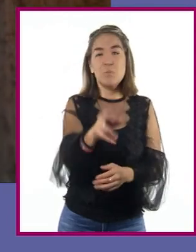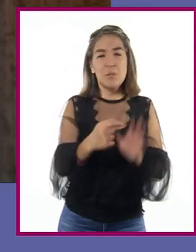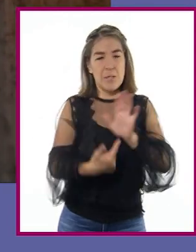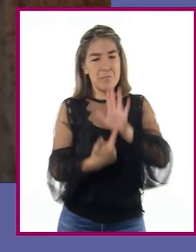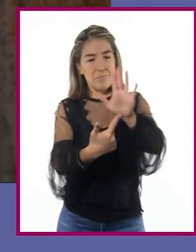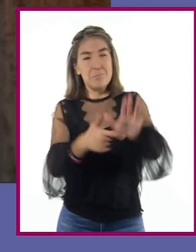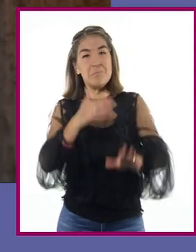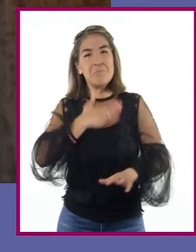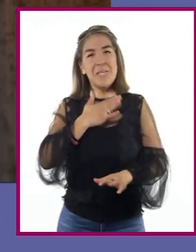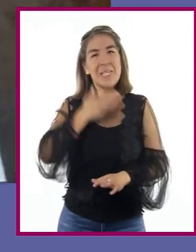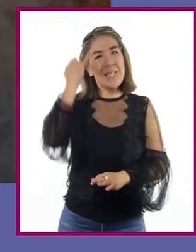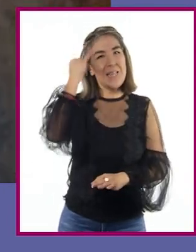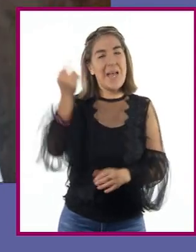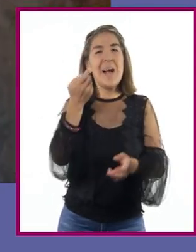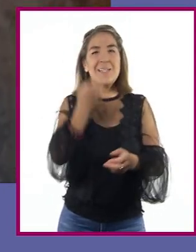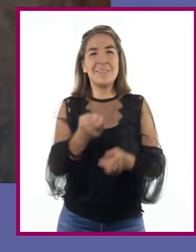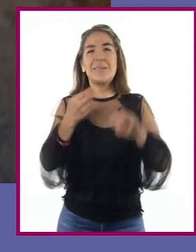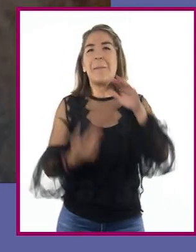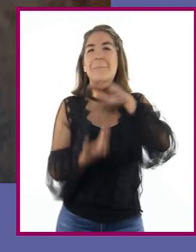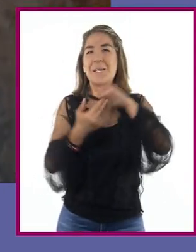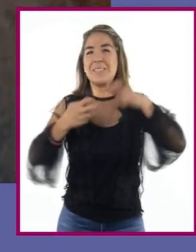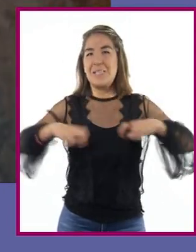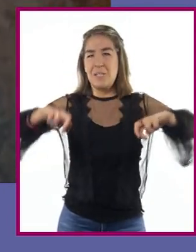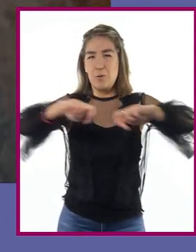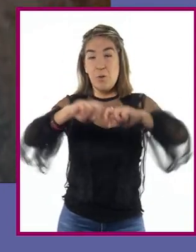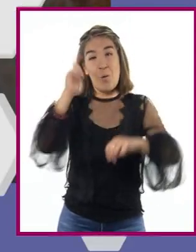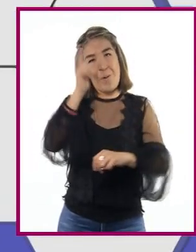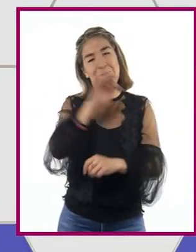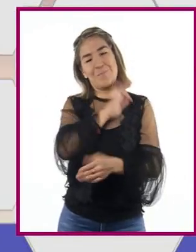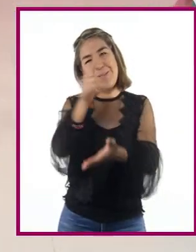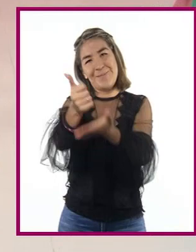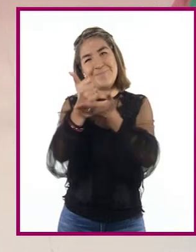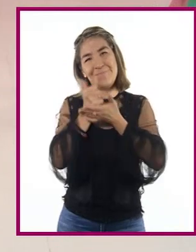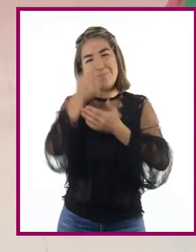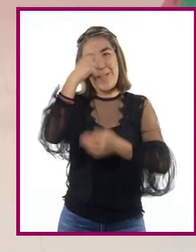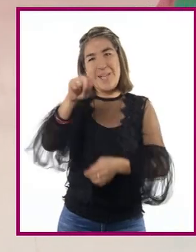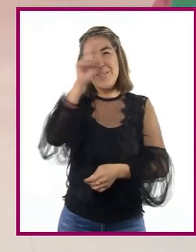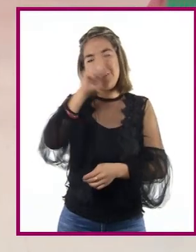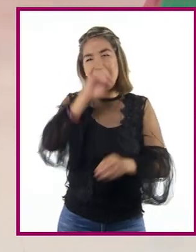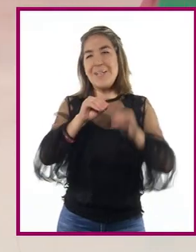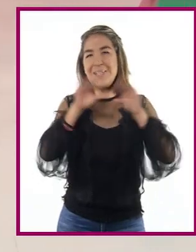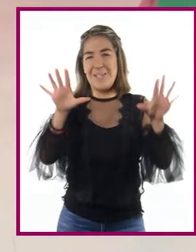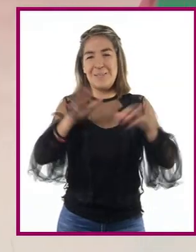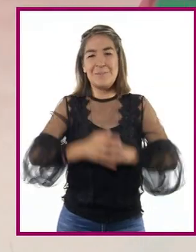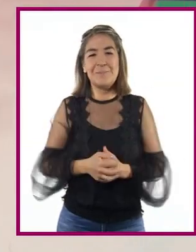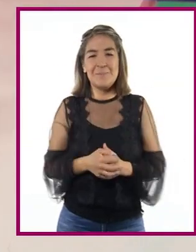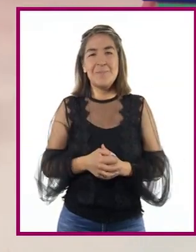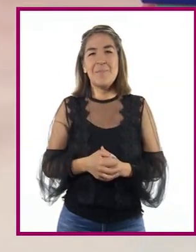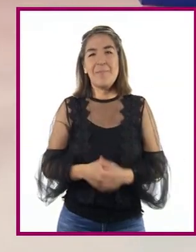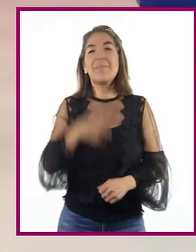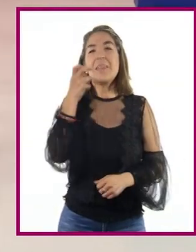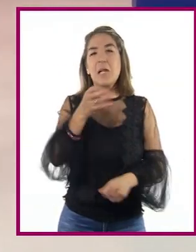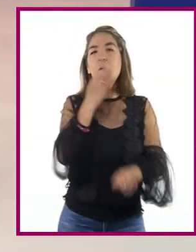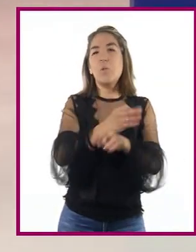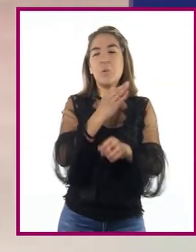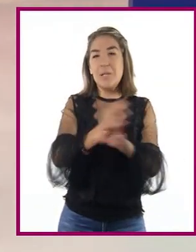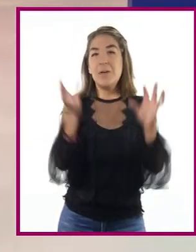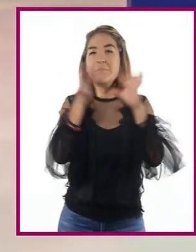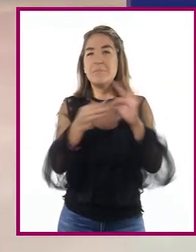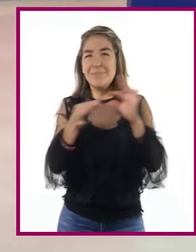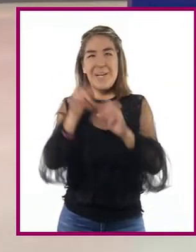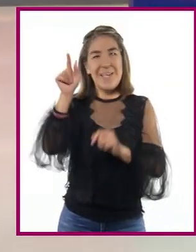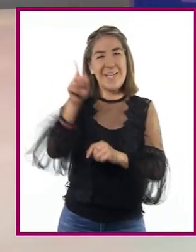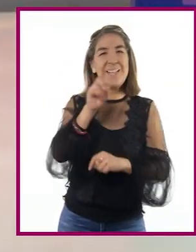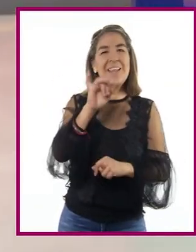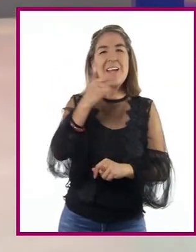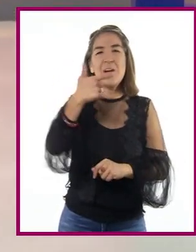mis ideas en la mesa redonda? Espero que puedan aclarar mis dudas. Para responder los cuestionamientos de Diego,